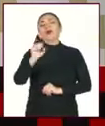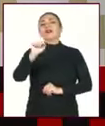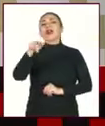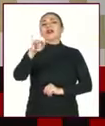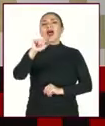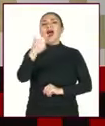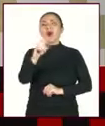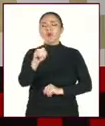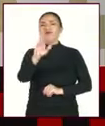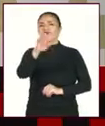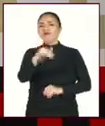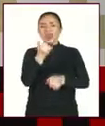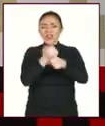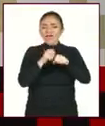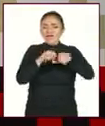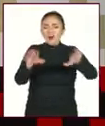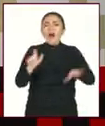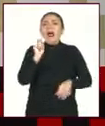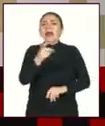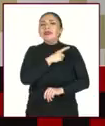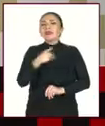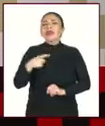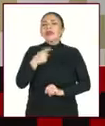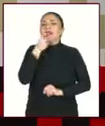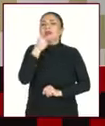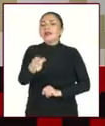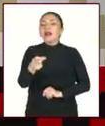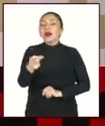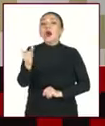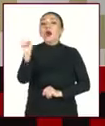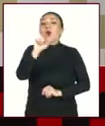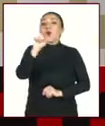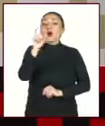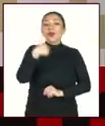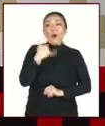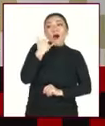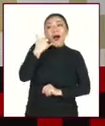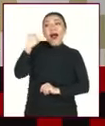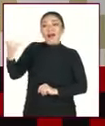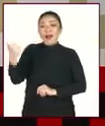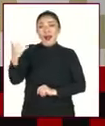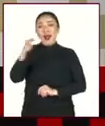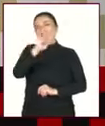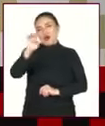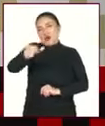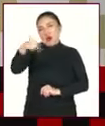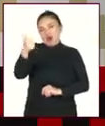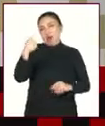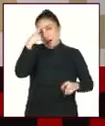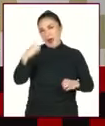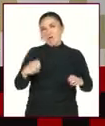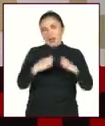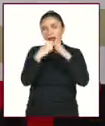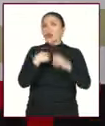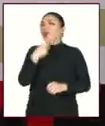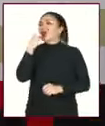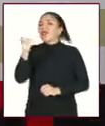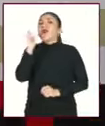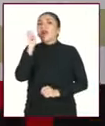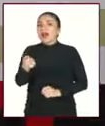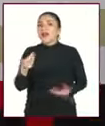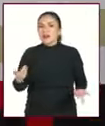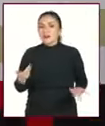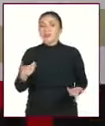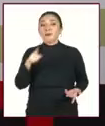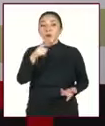¿qué información se debe proporcionar cuando se llama a los servicios de emergencia? Qué importante es esto. Ah, claro. Bueno, uno, ¿de